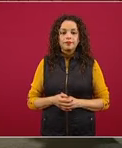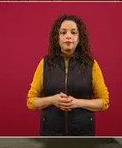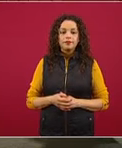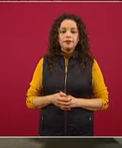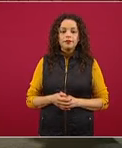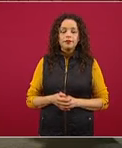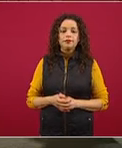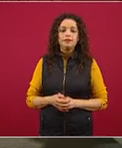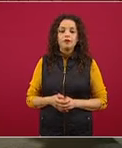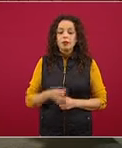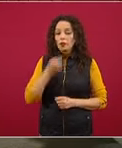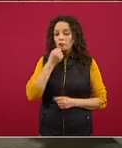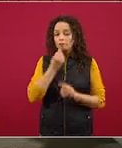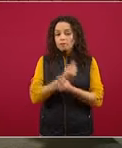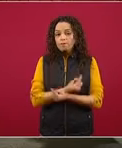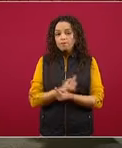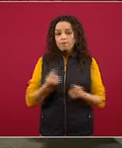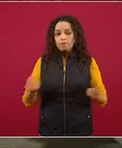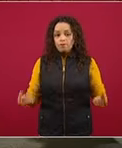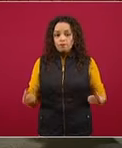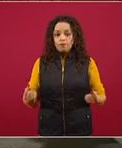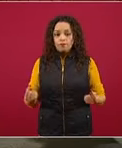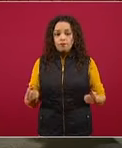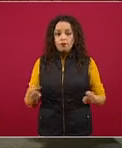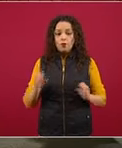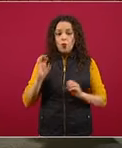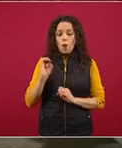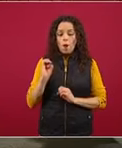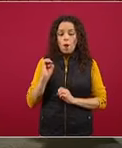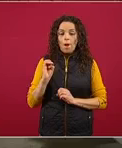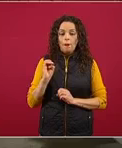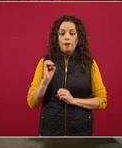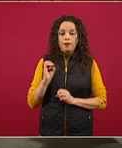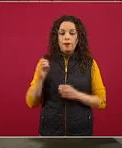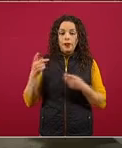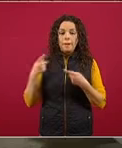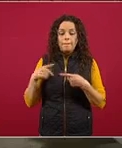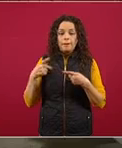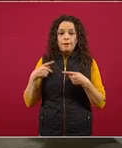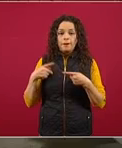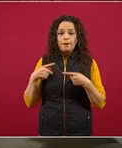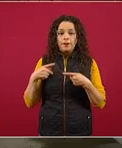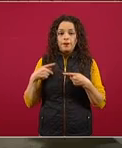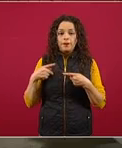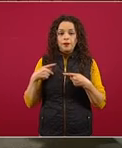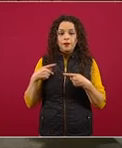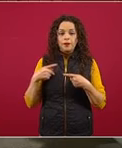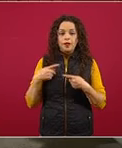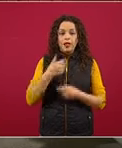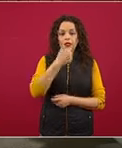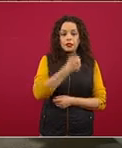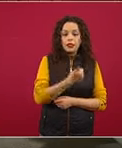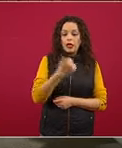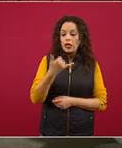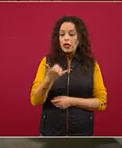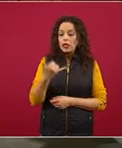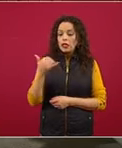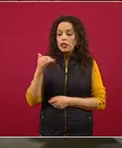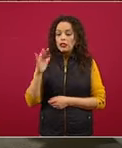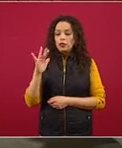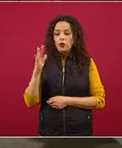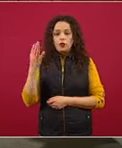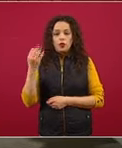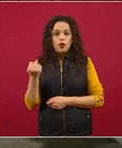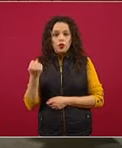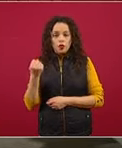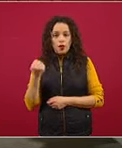Sobre los menores, las personas que tienen entre 6 y 59 meses, o sea, de 6 meses a